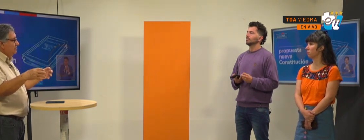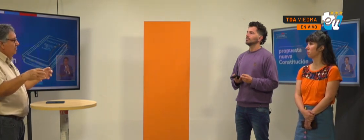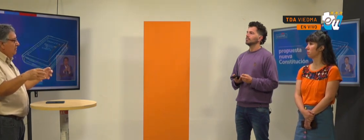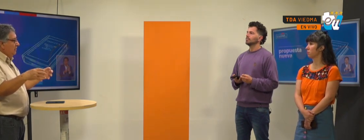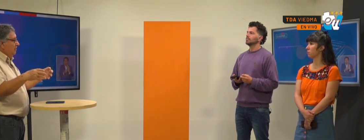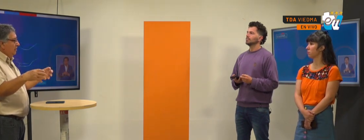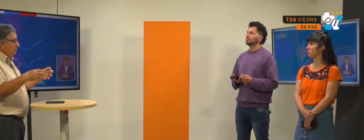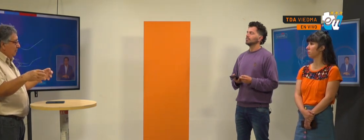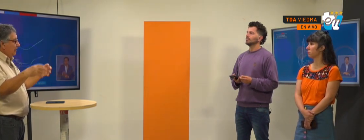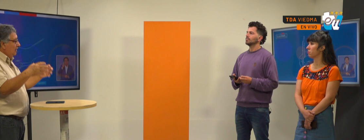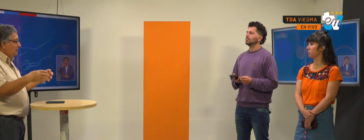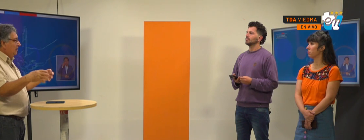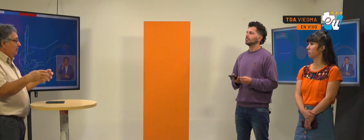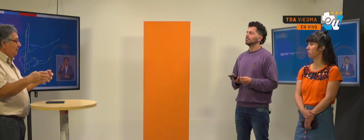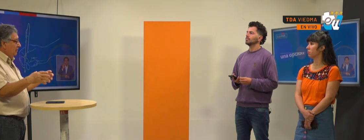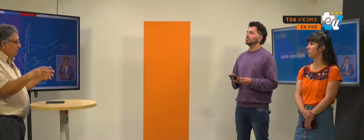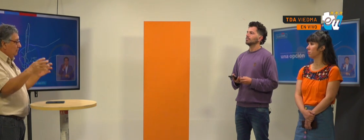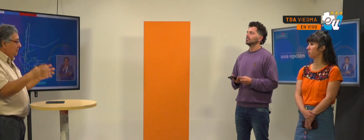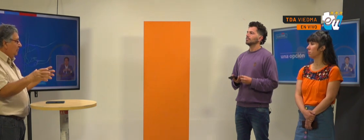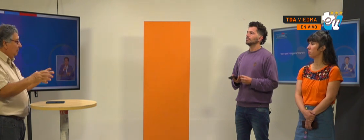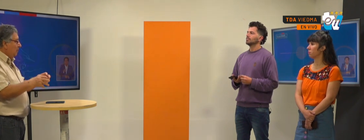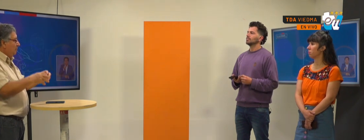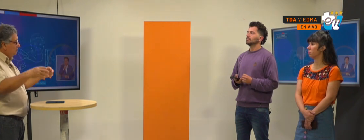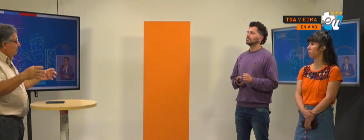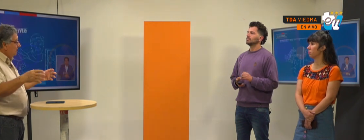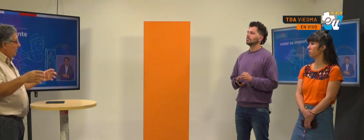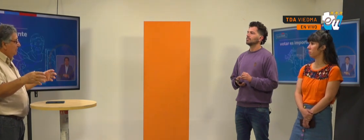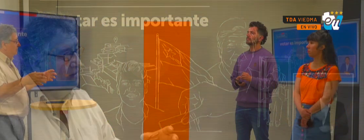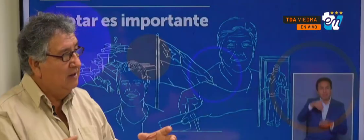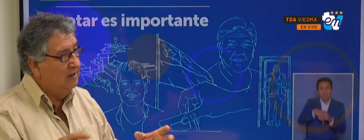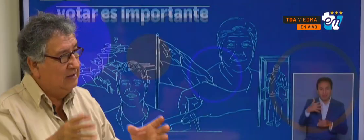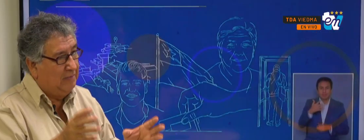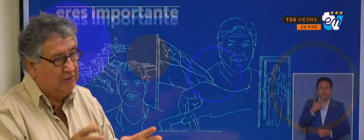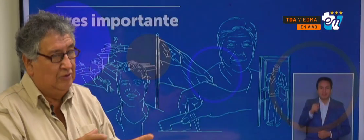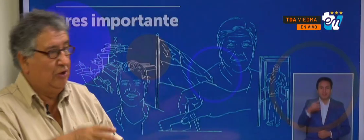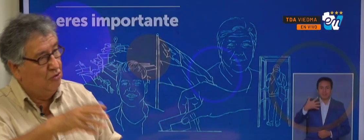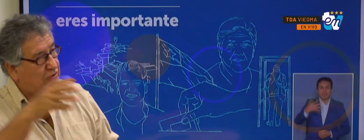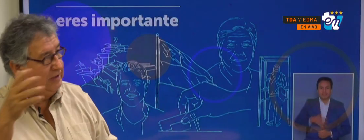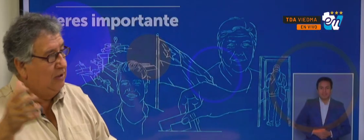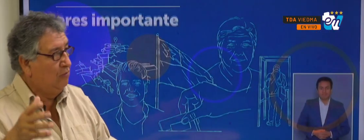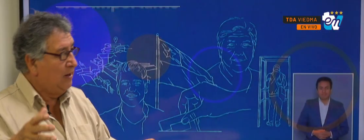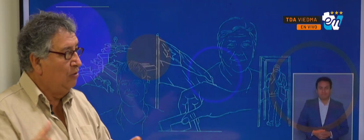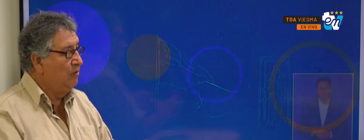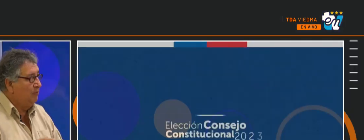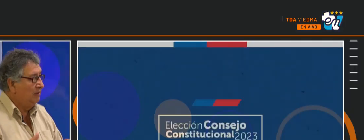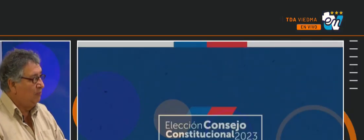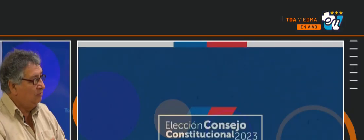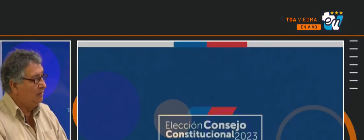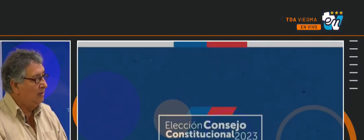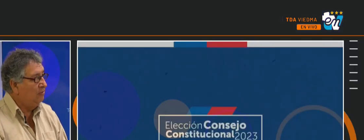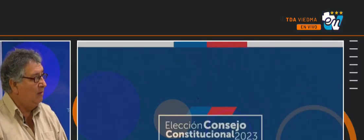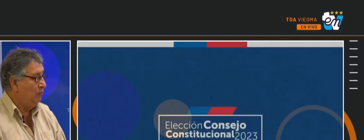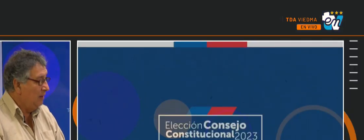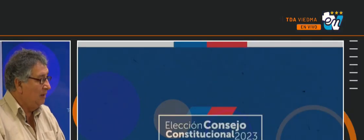tenés para elegir en un Distrito más posibilidades de que partidos que no tienen un Rango muy importante